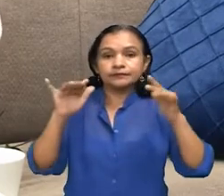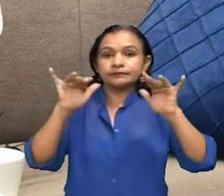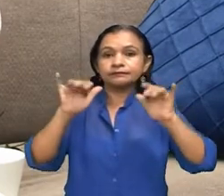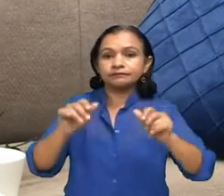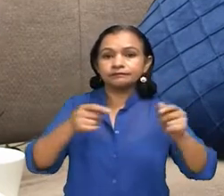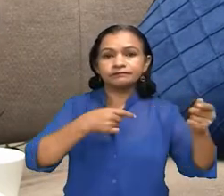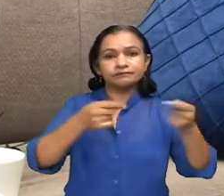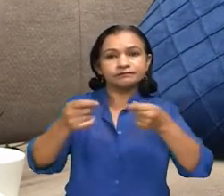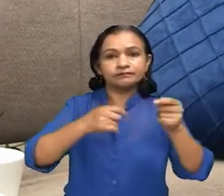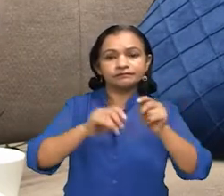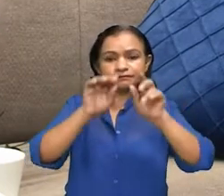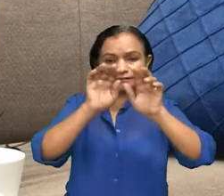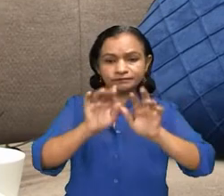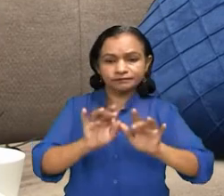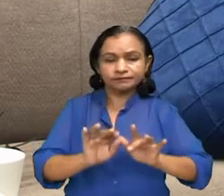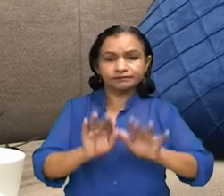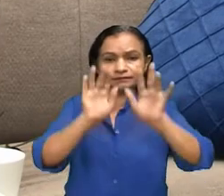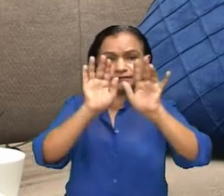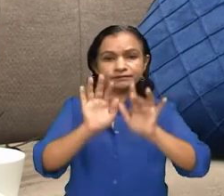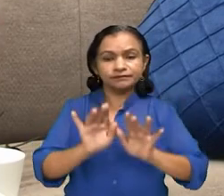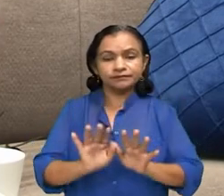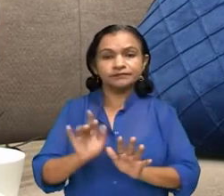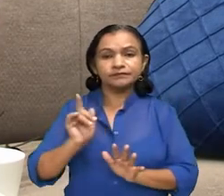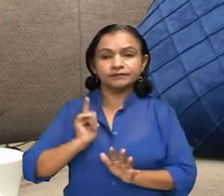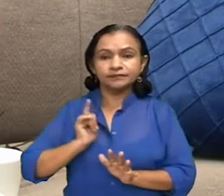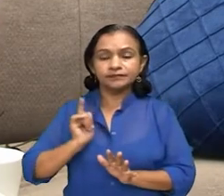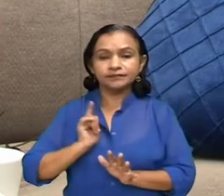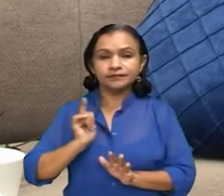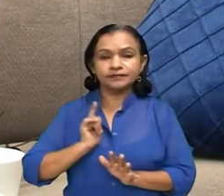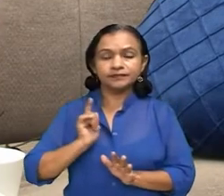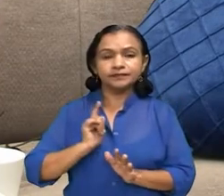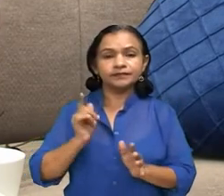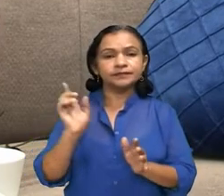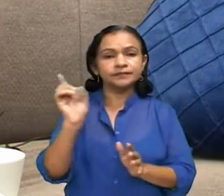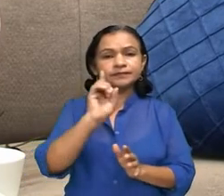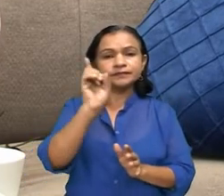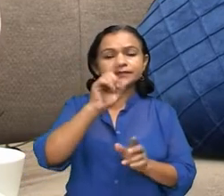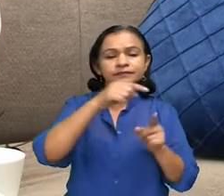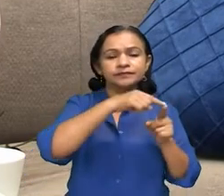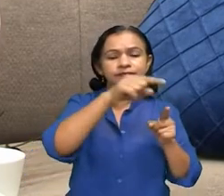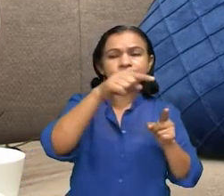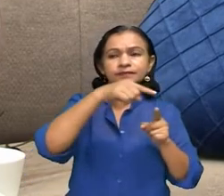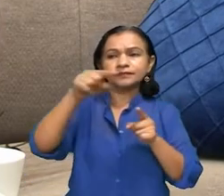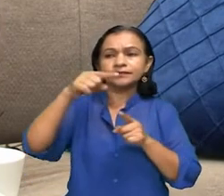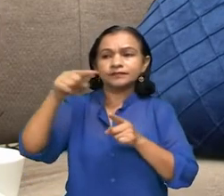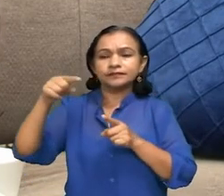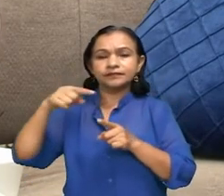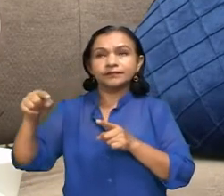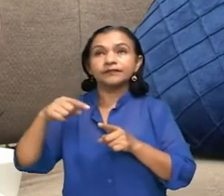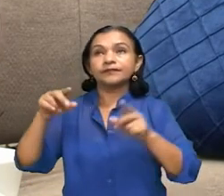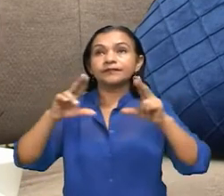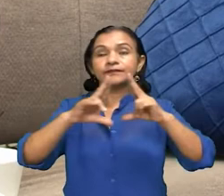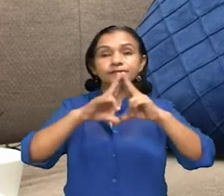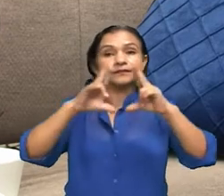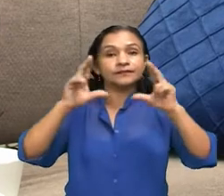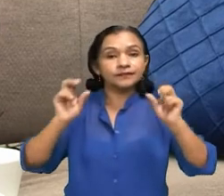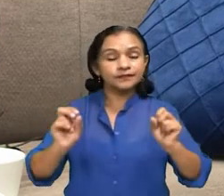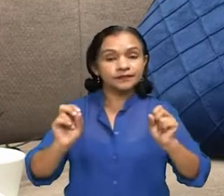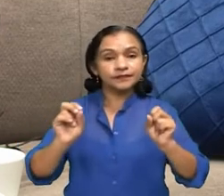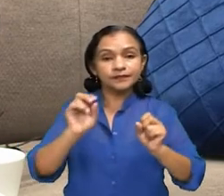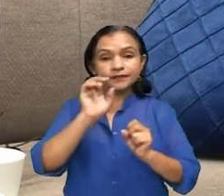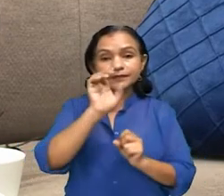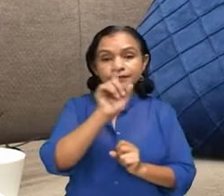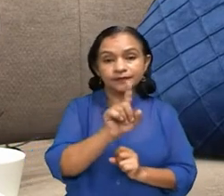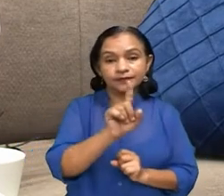en estas plataformas. Nosotros tenemos comunidades en todos los municipios de Nicaragua, en los